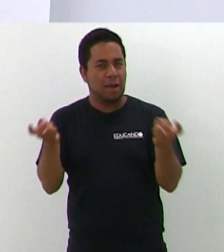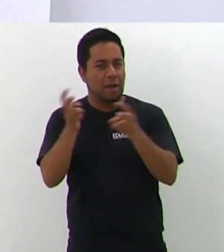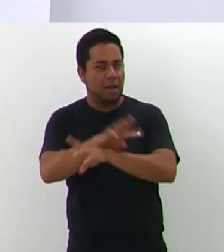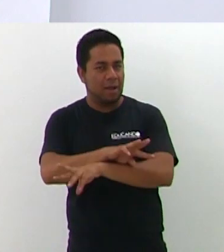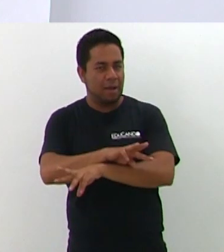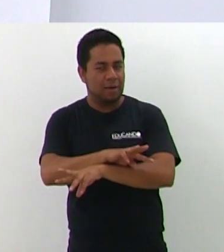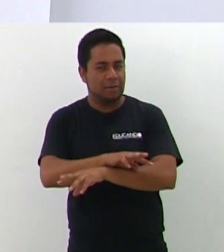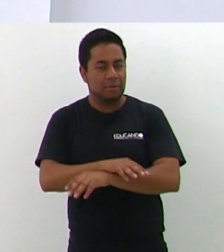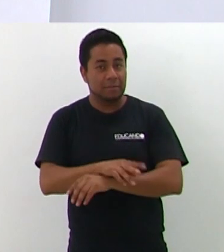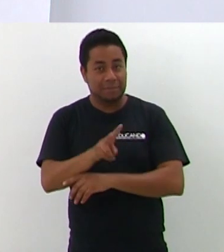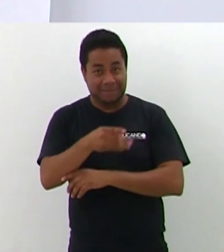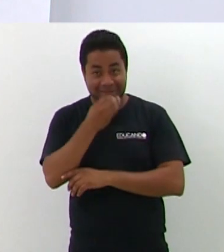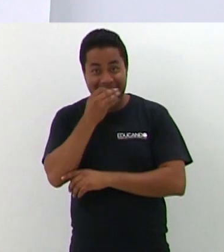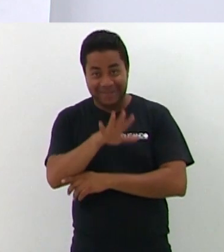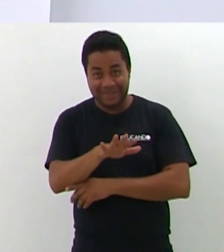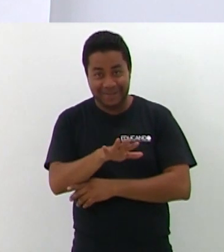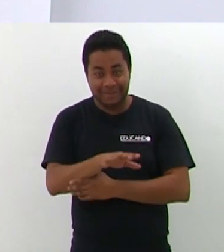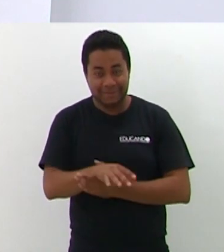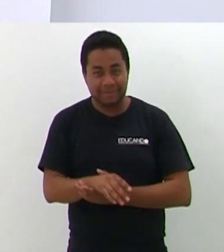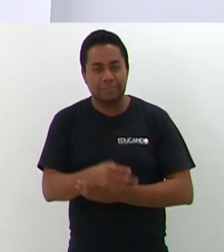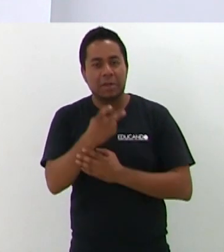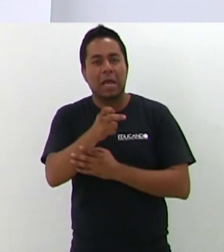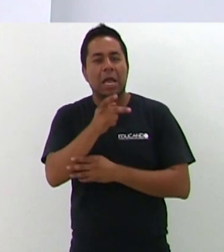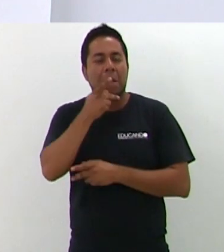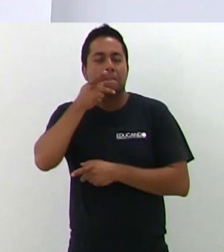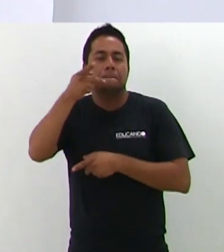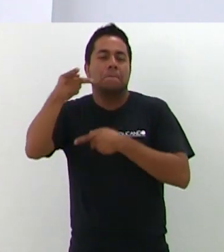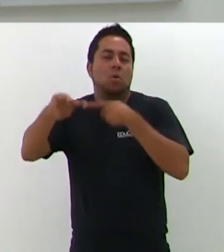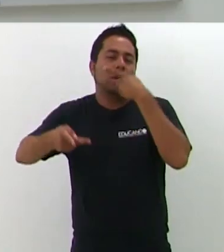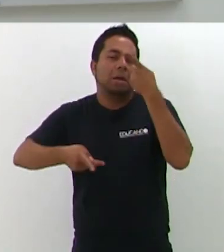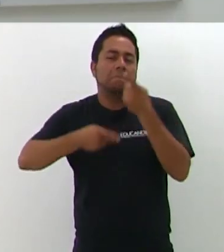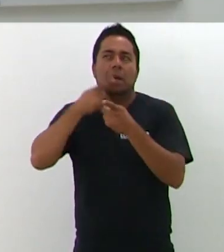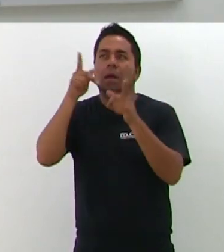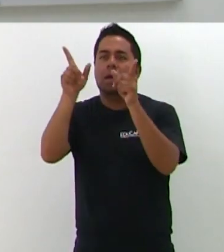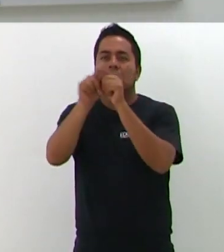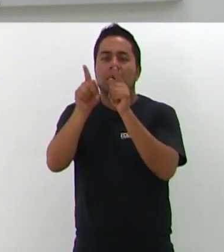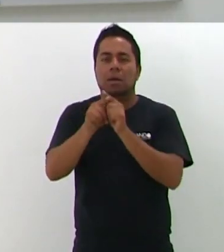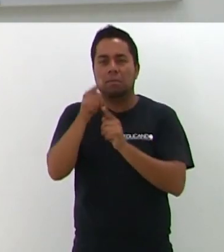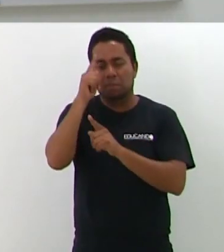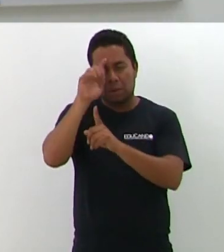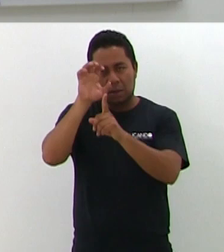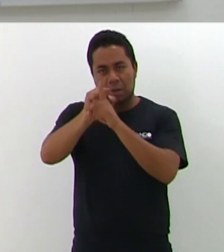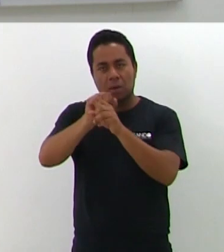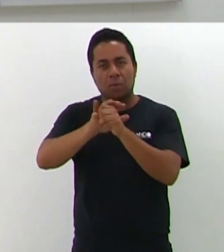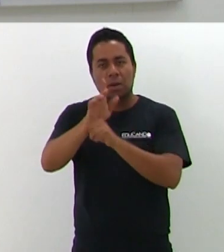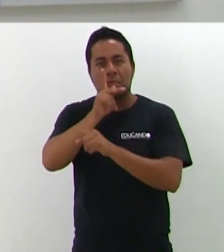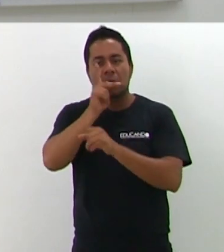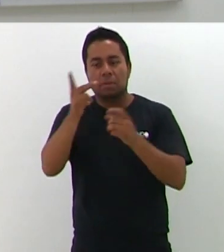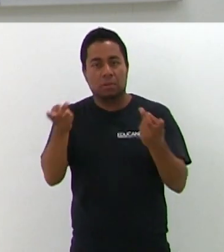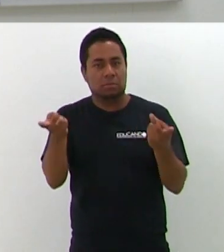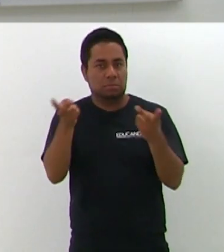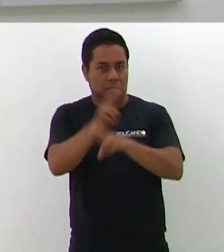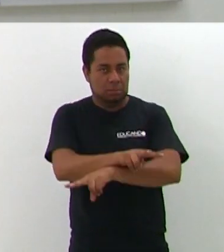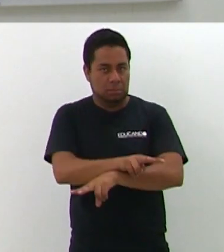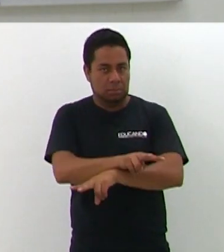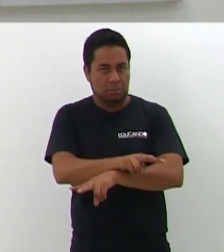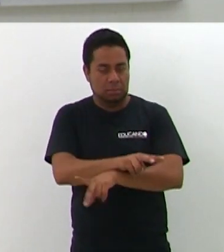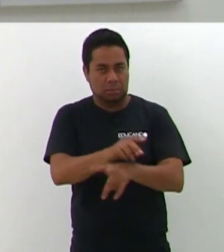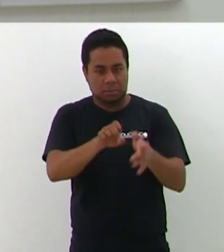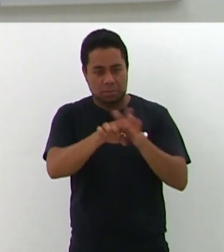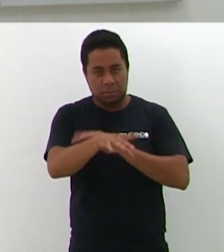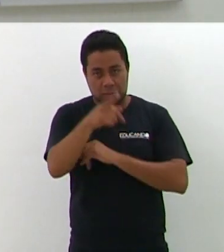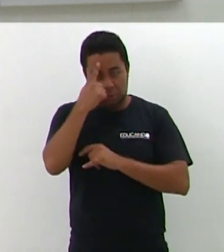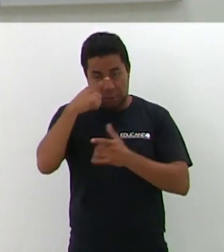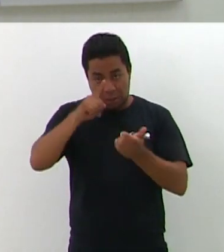¿Verdad que es muy bonito? Bueno, es un breve poema que nos ayuda a reconocer las palabras contrarias. En la mayoría de